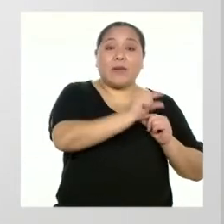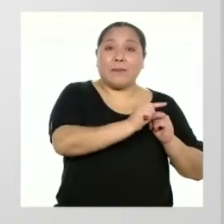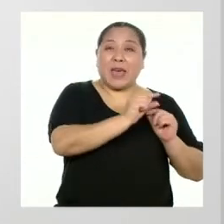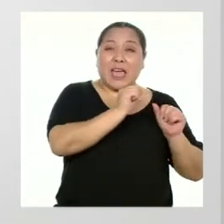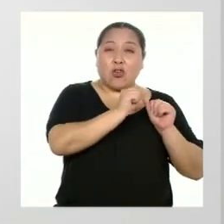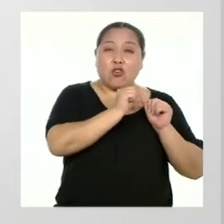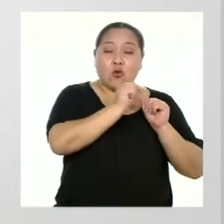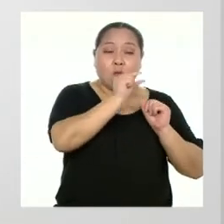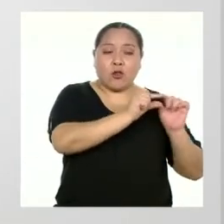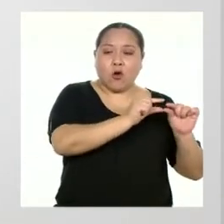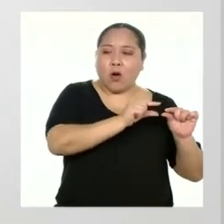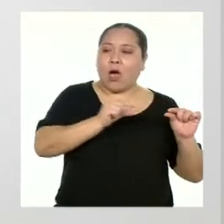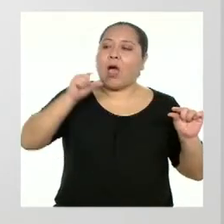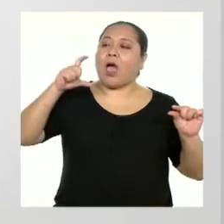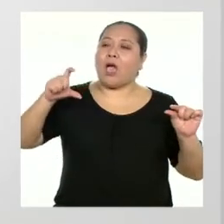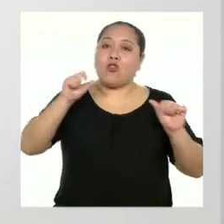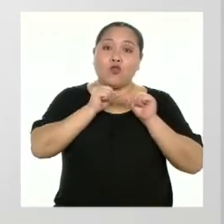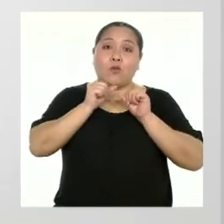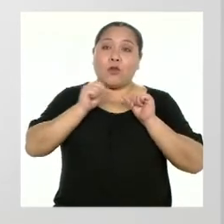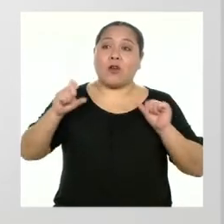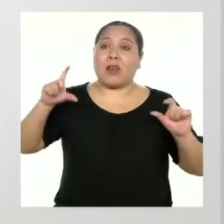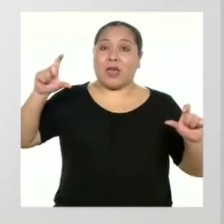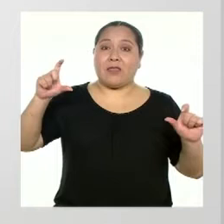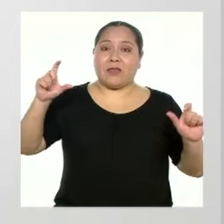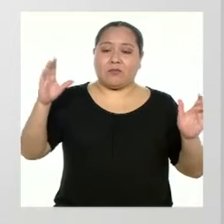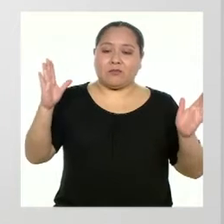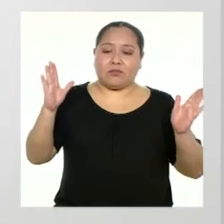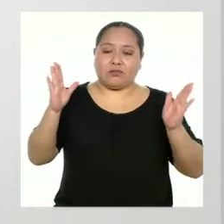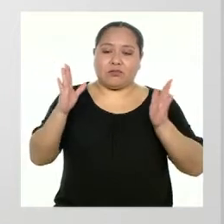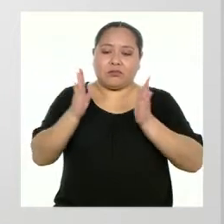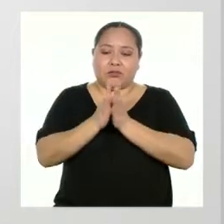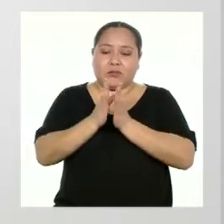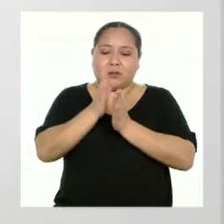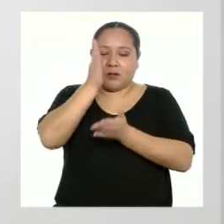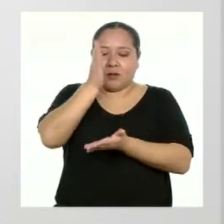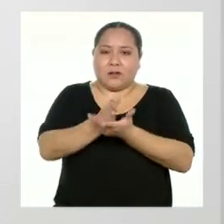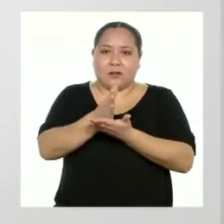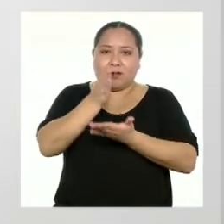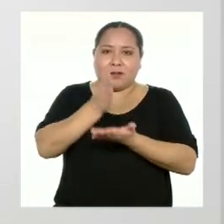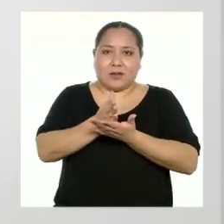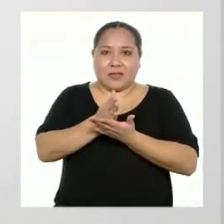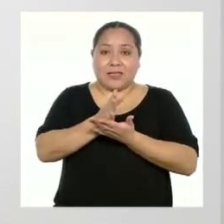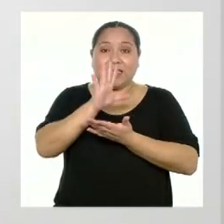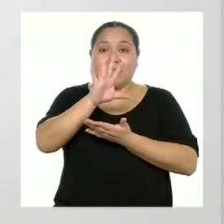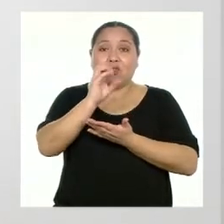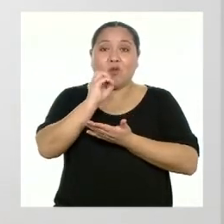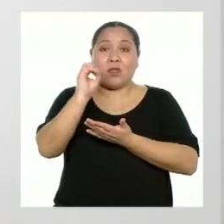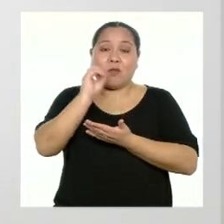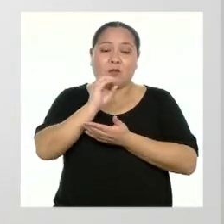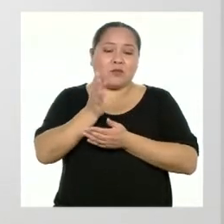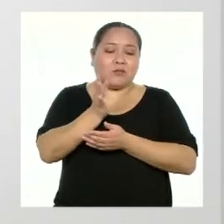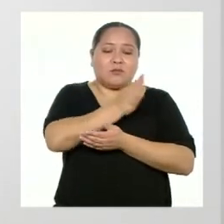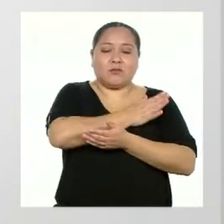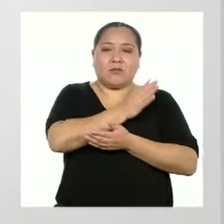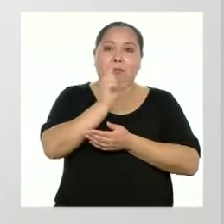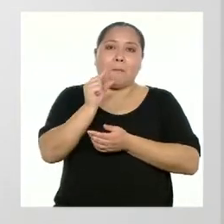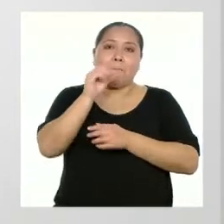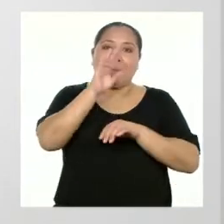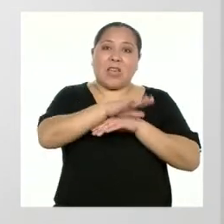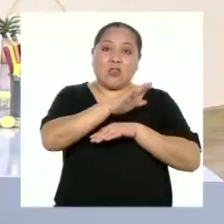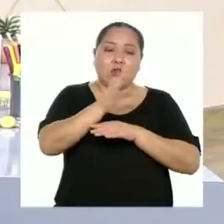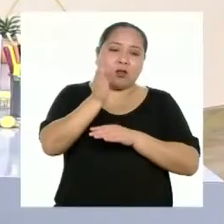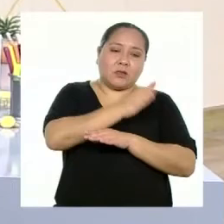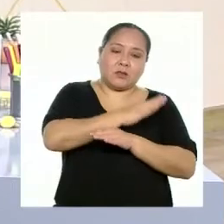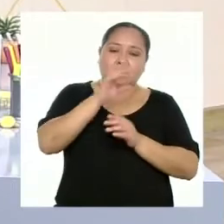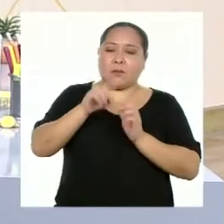a mayor. Y la mediana permite describir el 50% de datos que están del valor de la mediana a mayores o menores